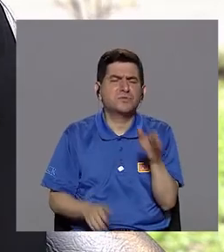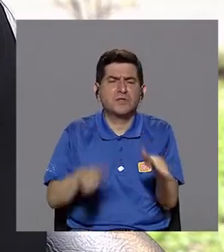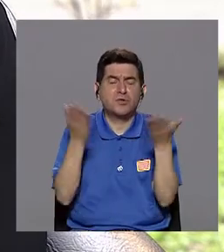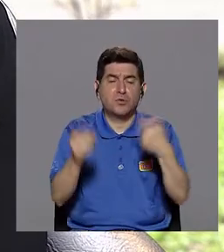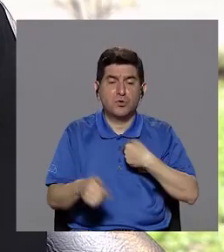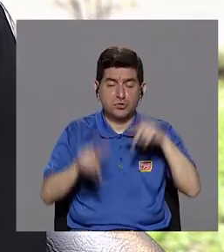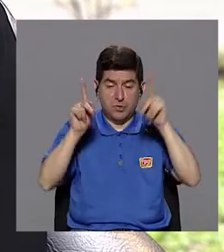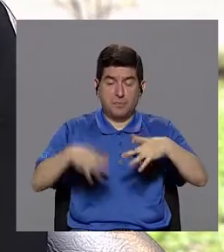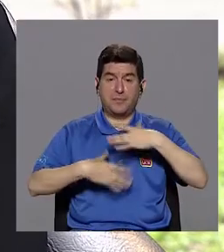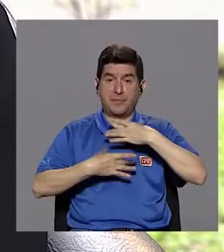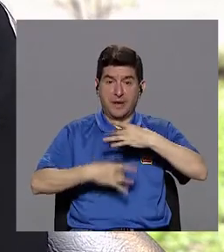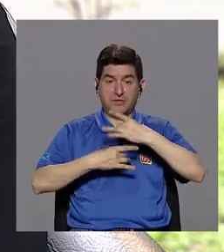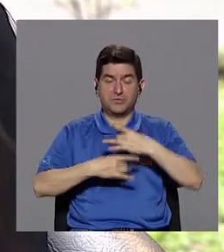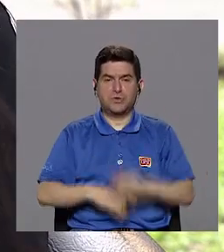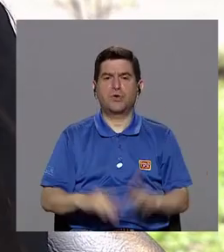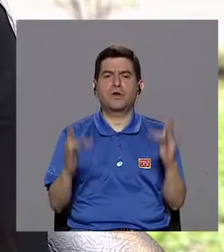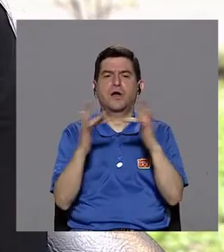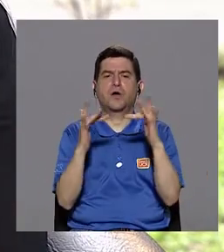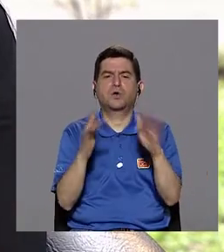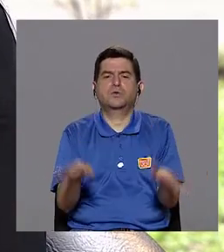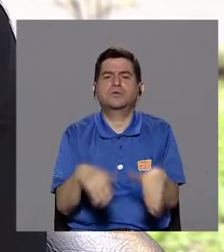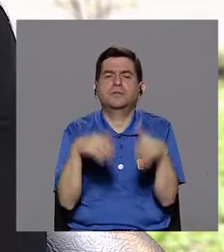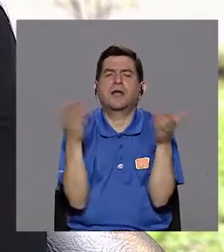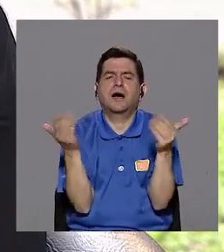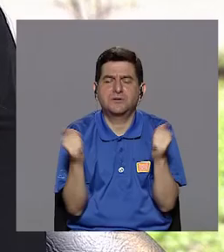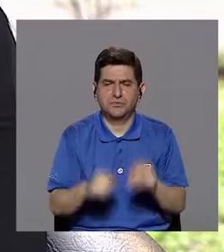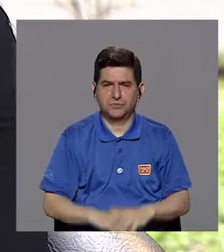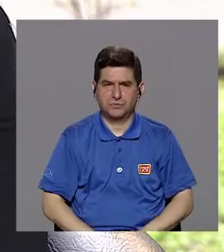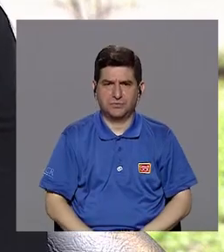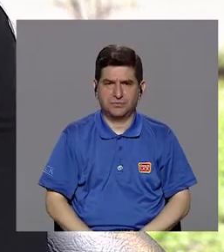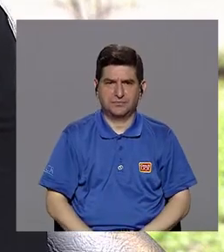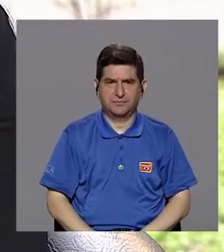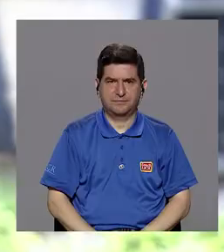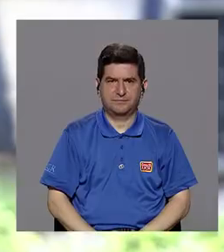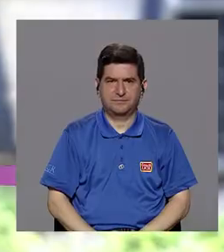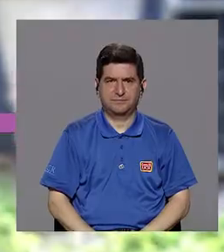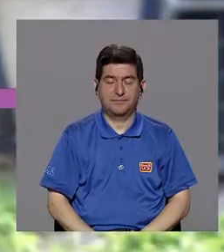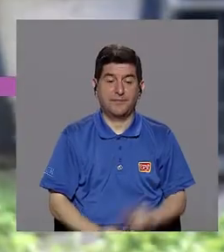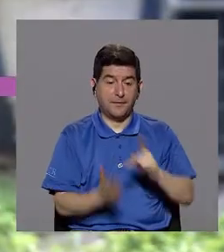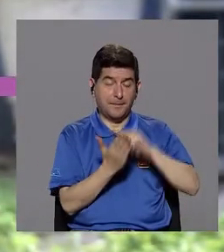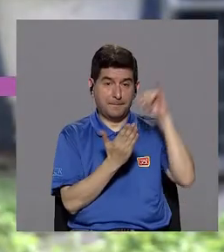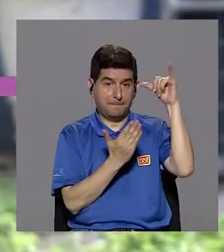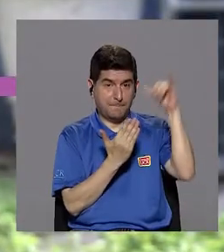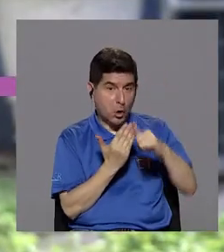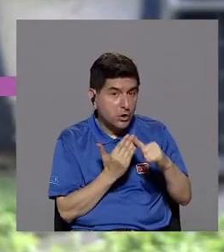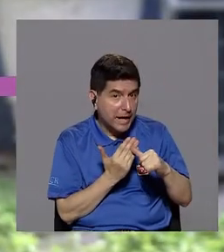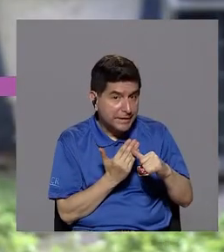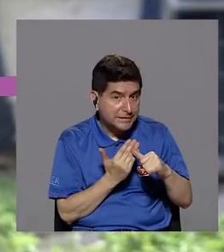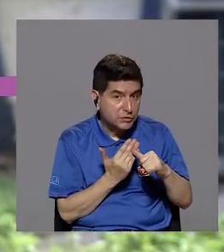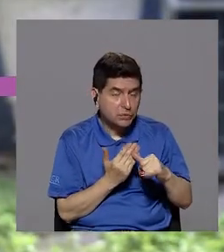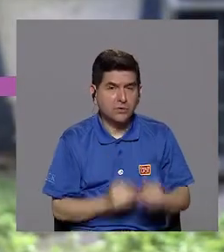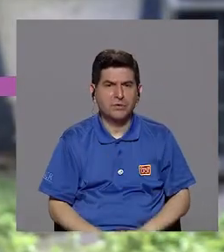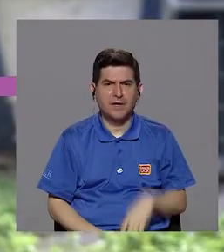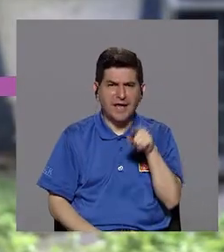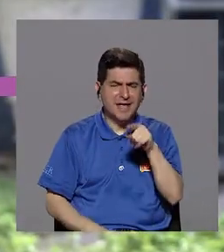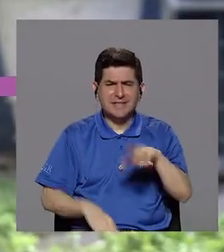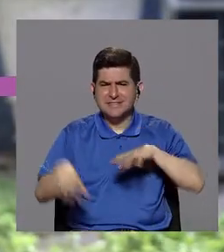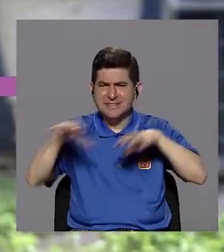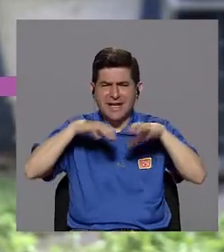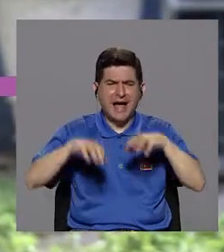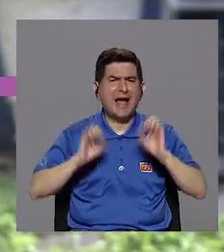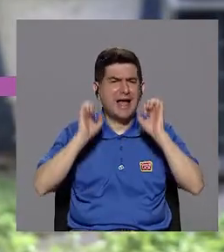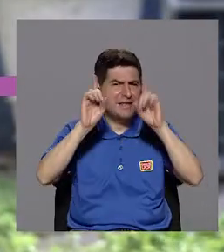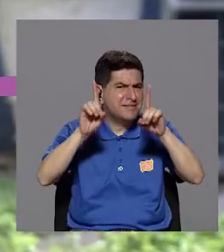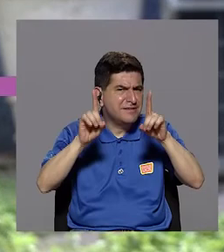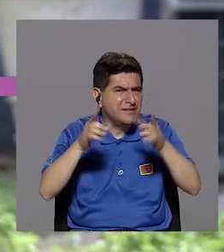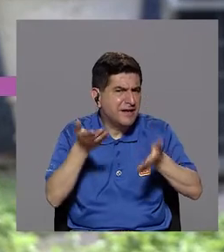yo soy una persona interesada, cómo puedo contactarles? ¿Cómo es el...? Muy bien, el proyecto... ¿Son actividades educativas o cómo sí,